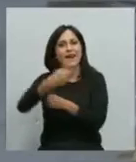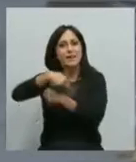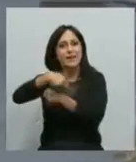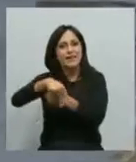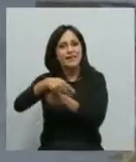partes